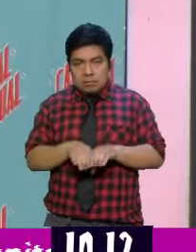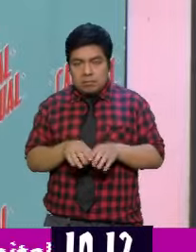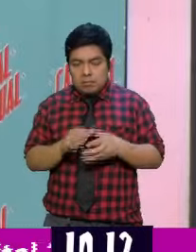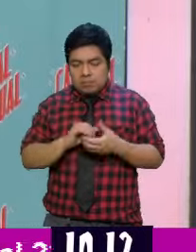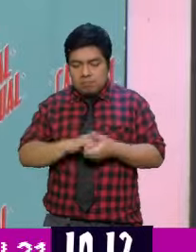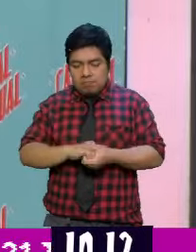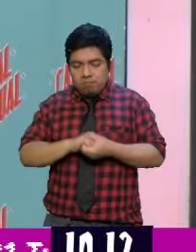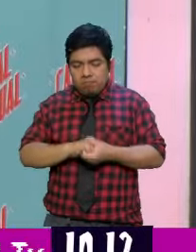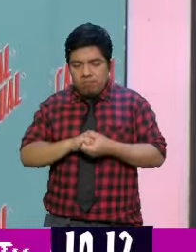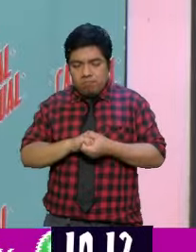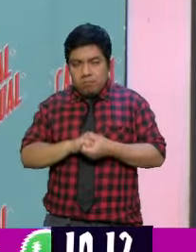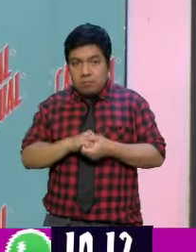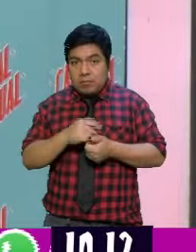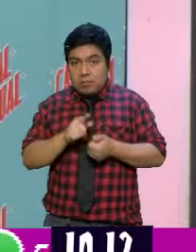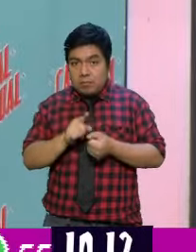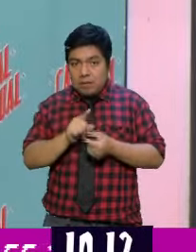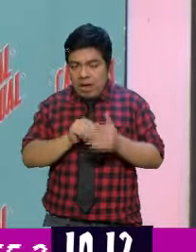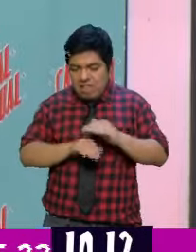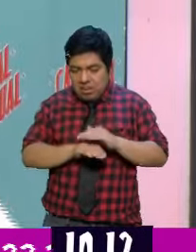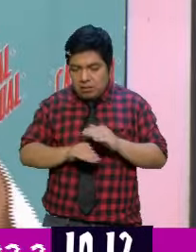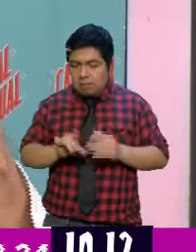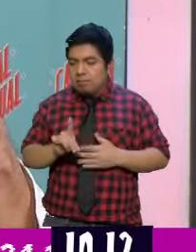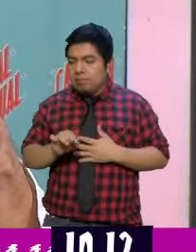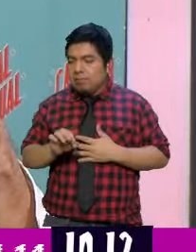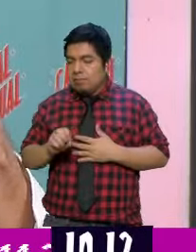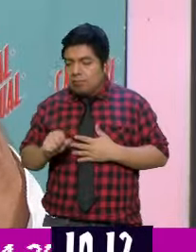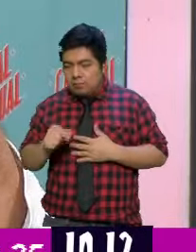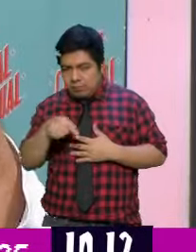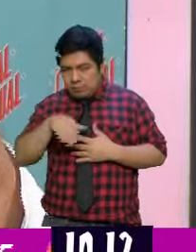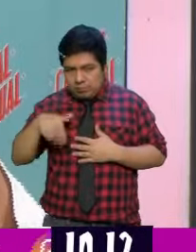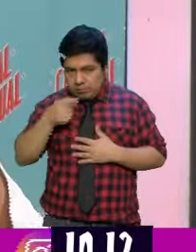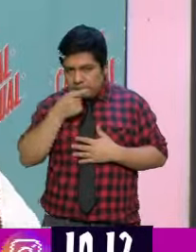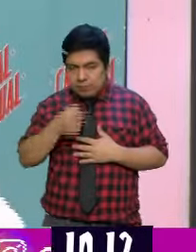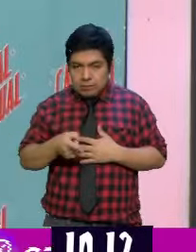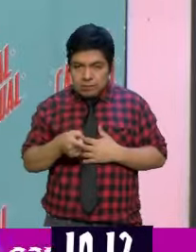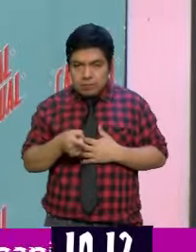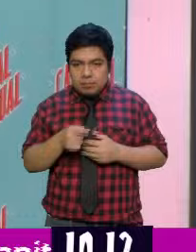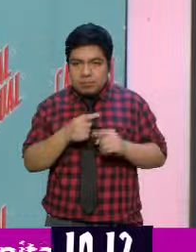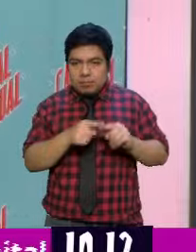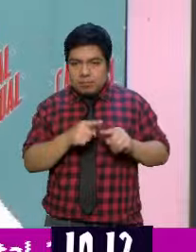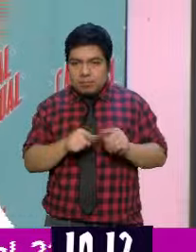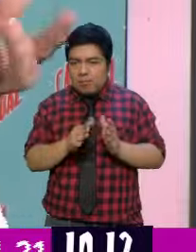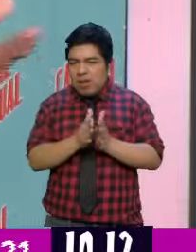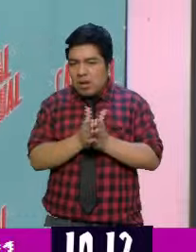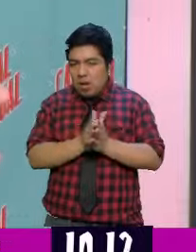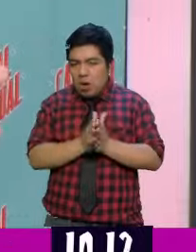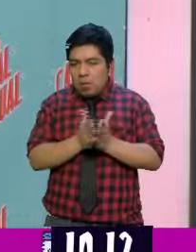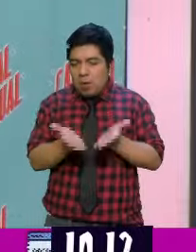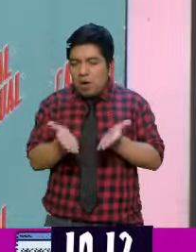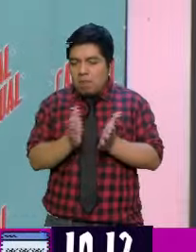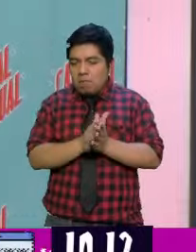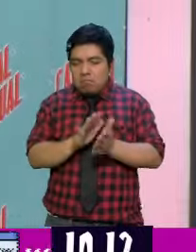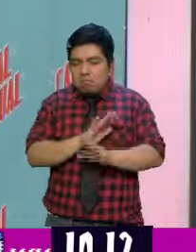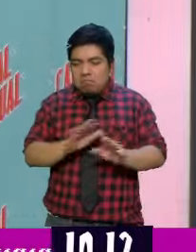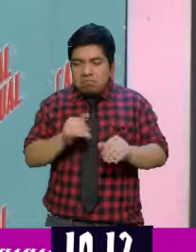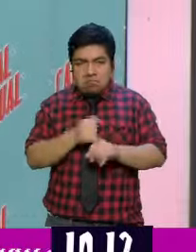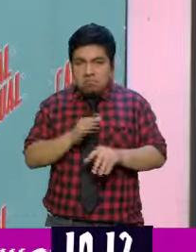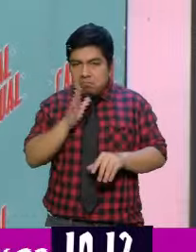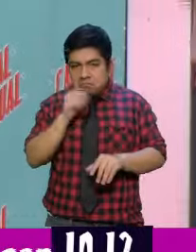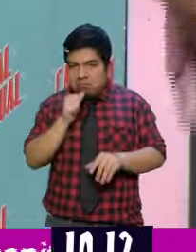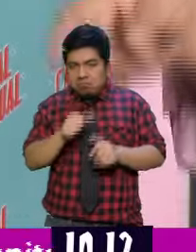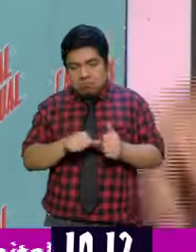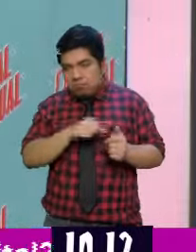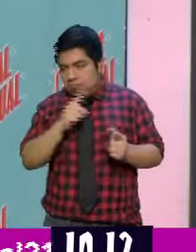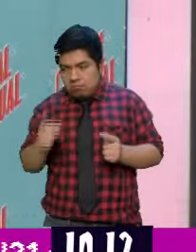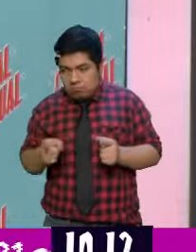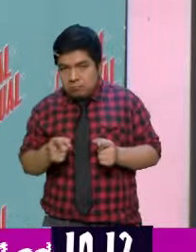permeado. Y la base de datos que dice Rafa, a diferencia de un libro donde se cierra la edición y ya no puedes hasta que viene